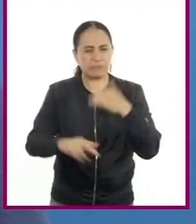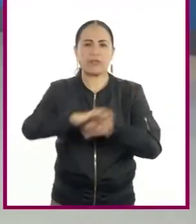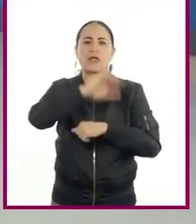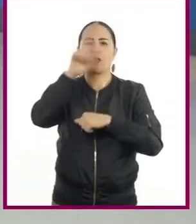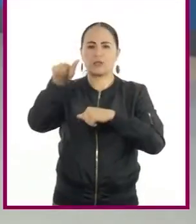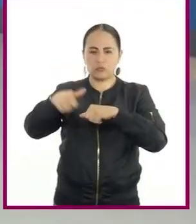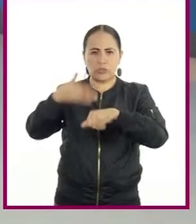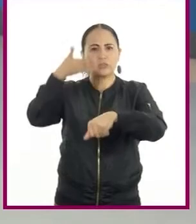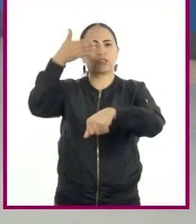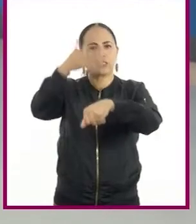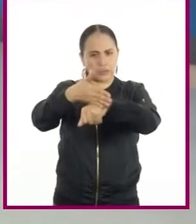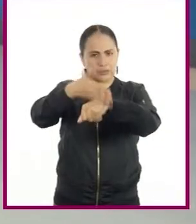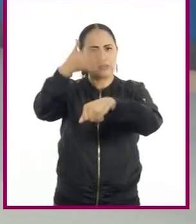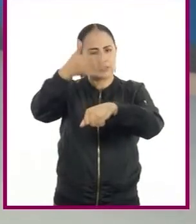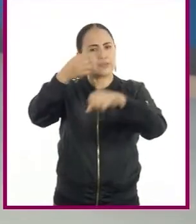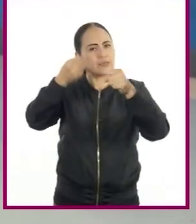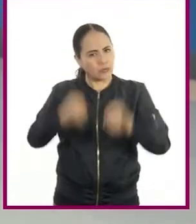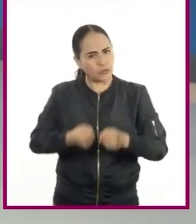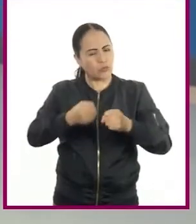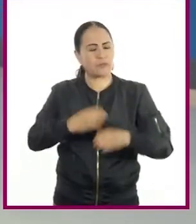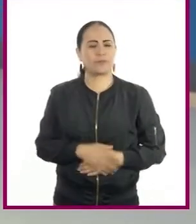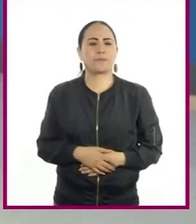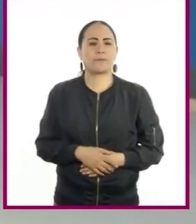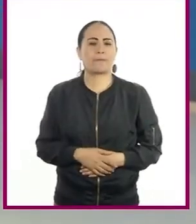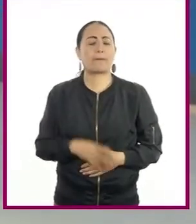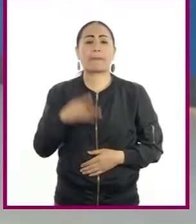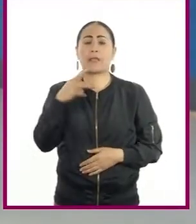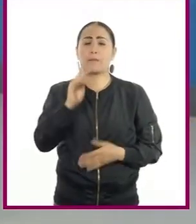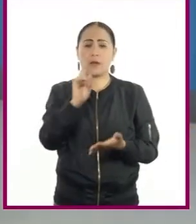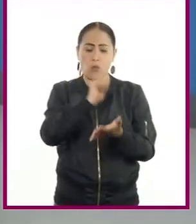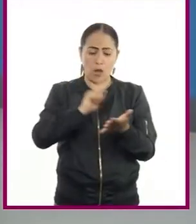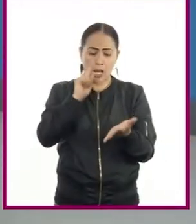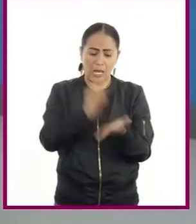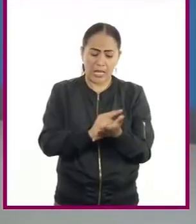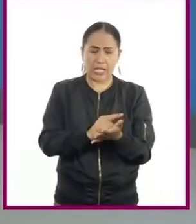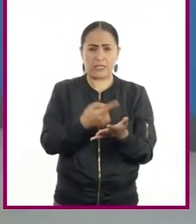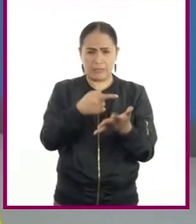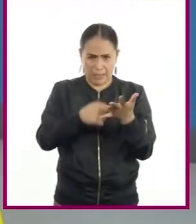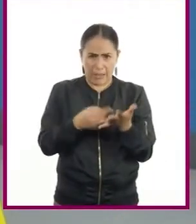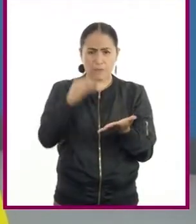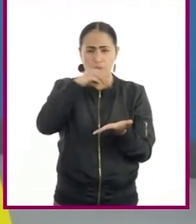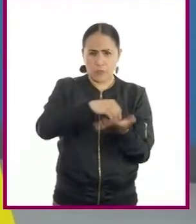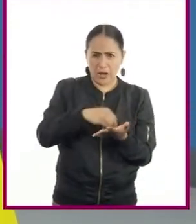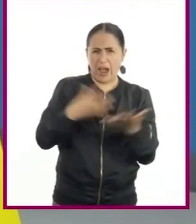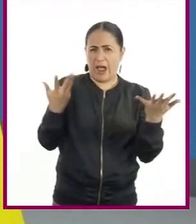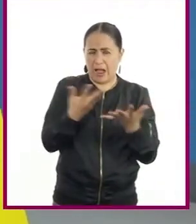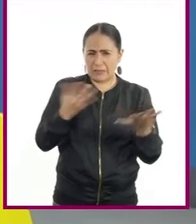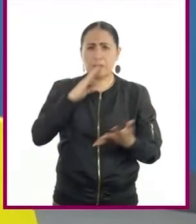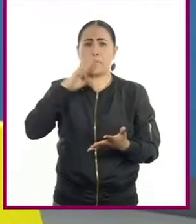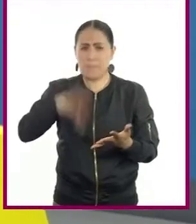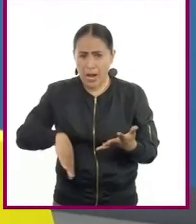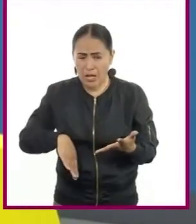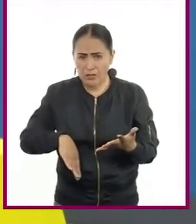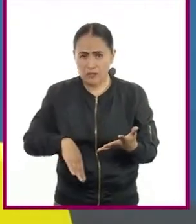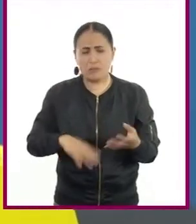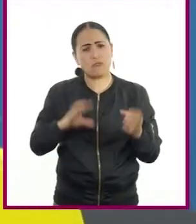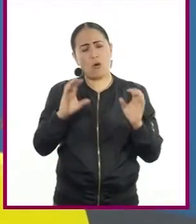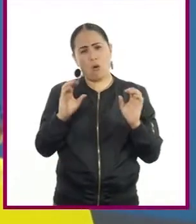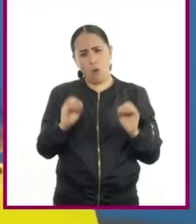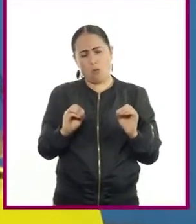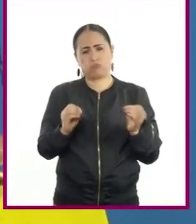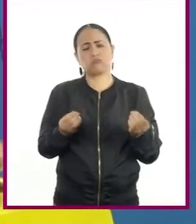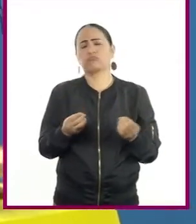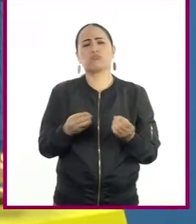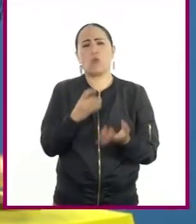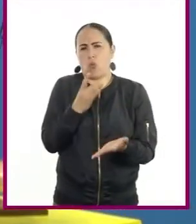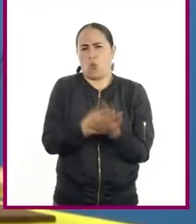sanción. Pero las leyes no solo contemplan derechos o delitos, sino también obligaciones, tanto de las